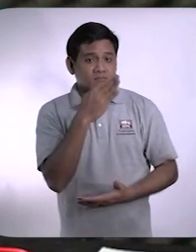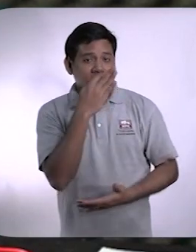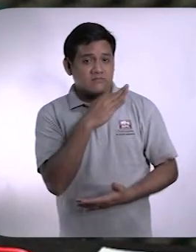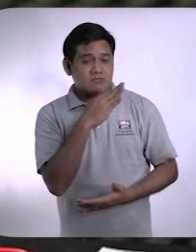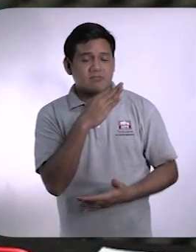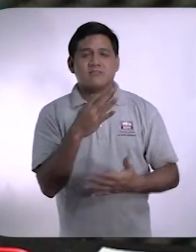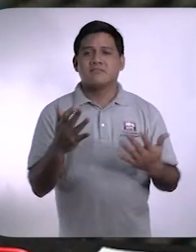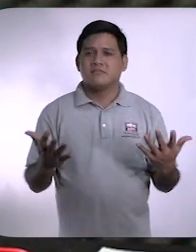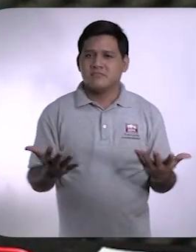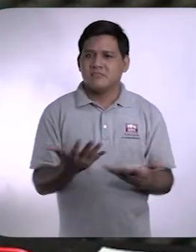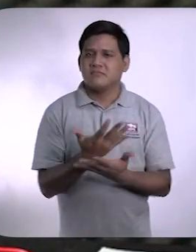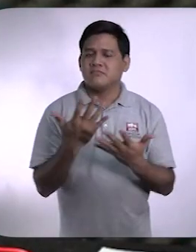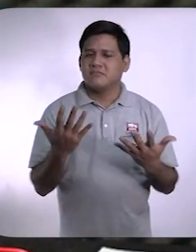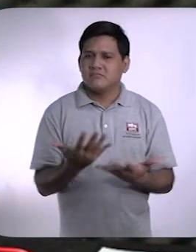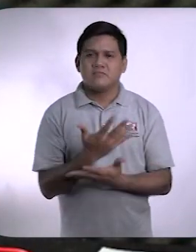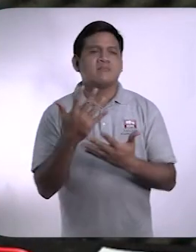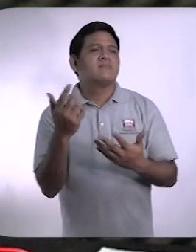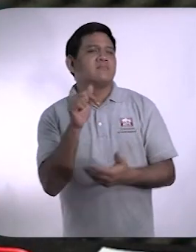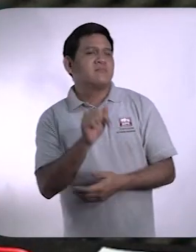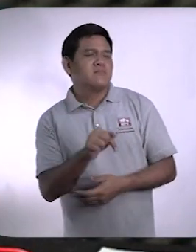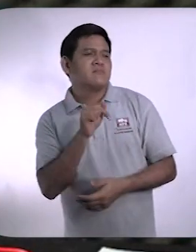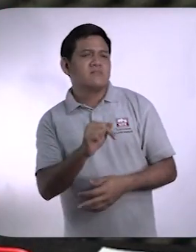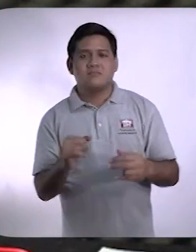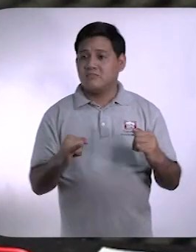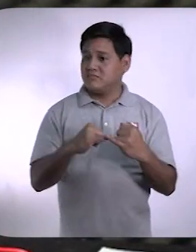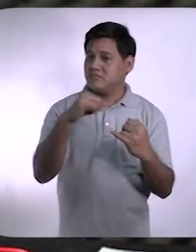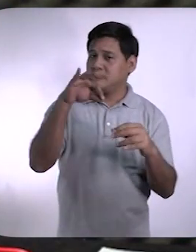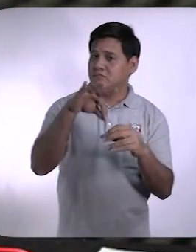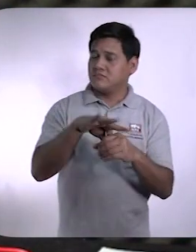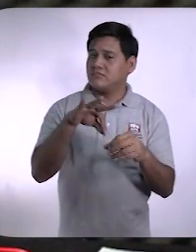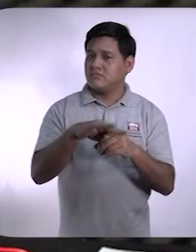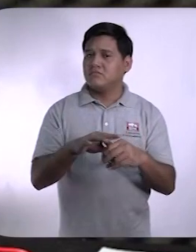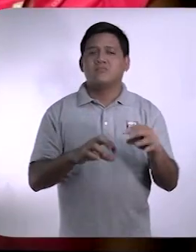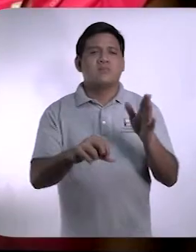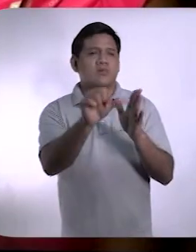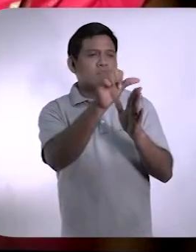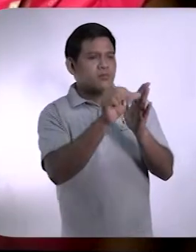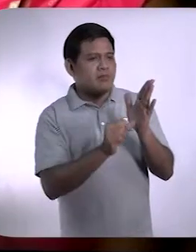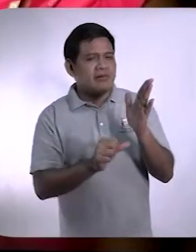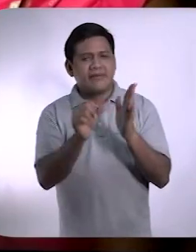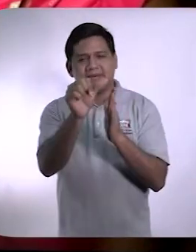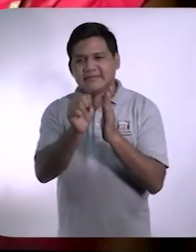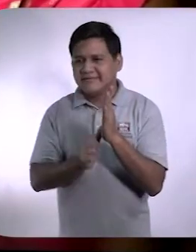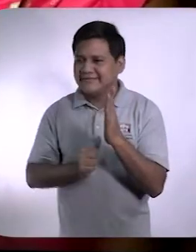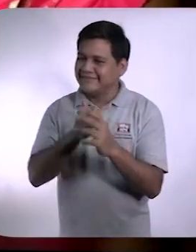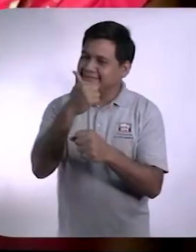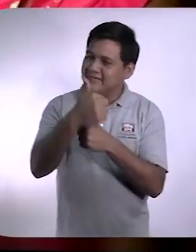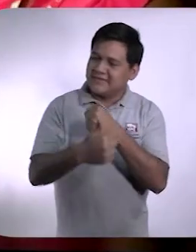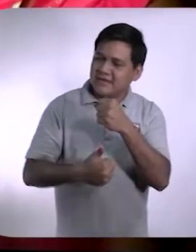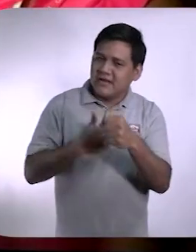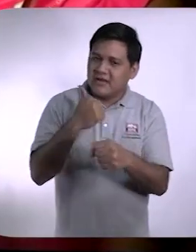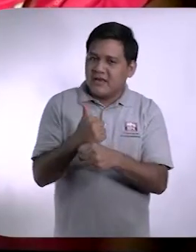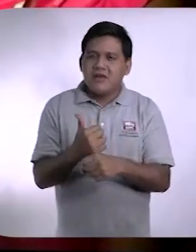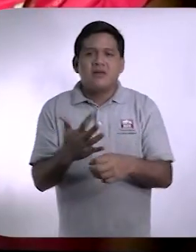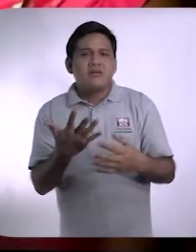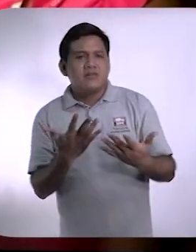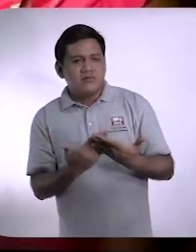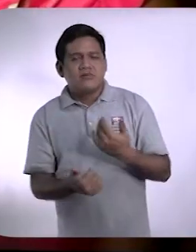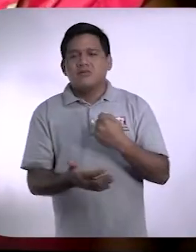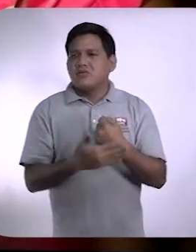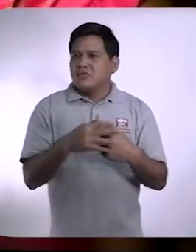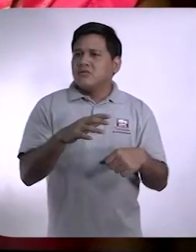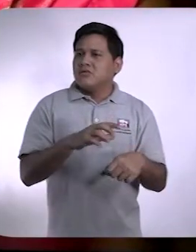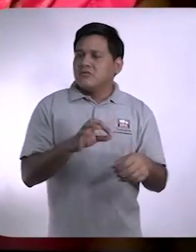la fiesta que hemos estado organizando durante meses, yo puedo decir que durante años, porque bien saben que aunque el